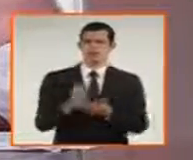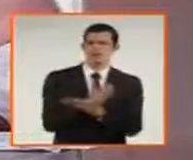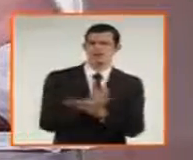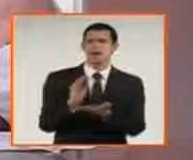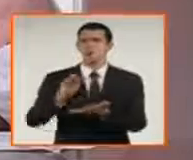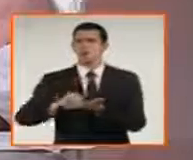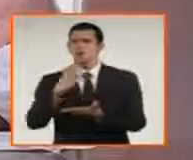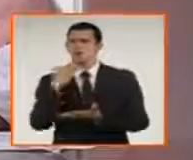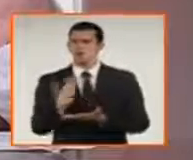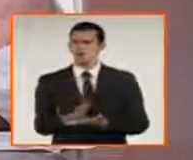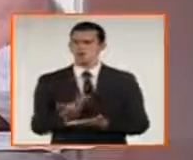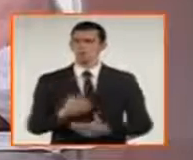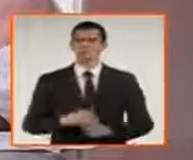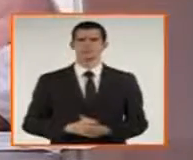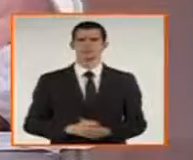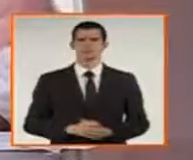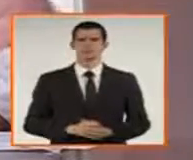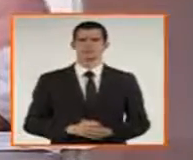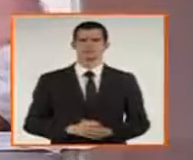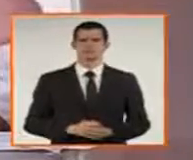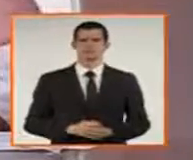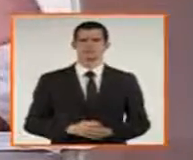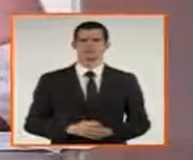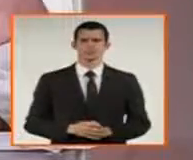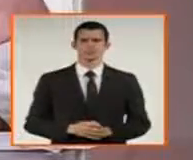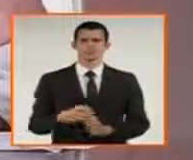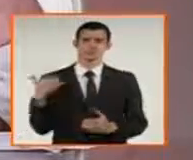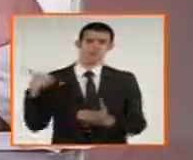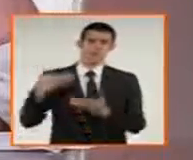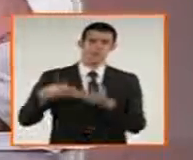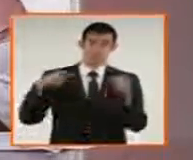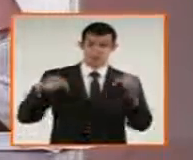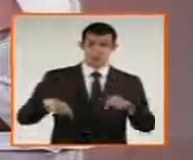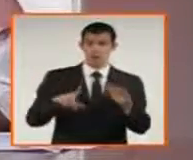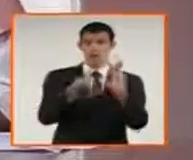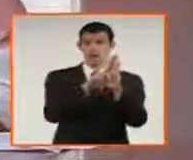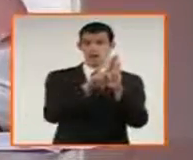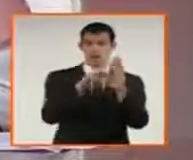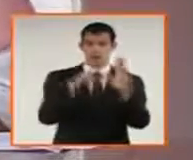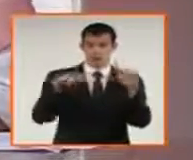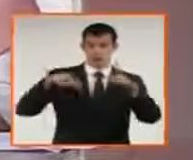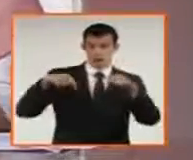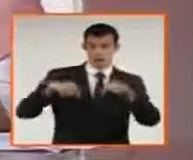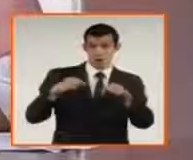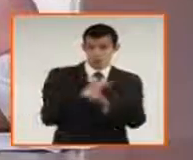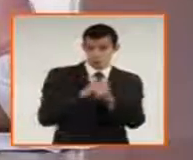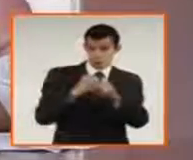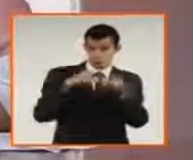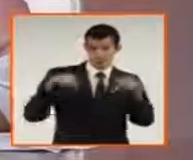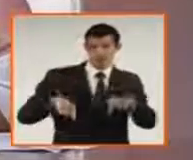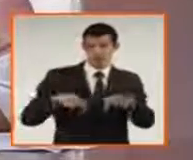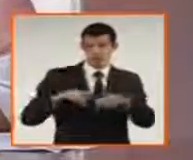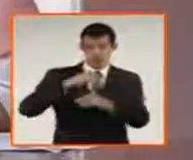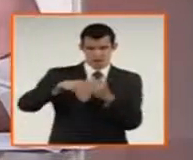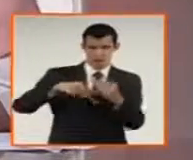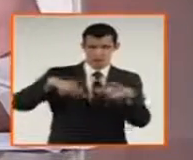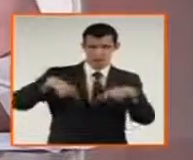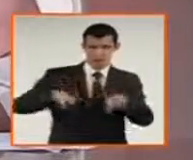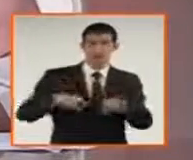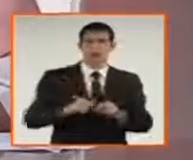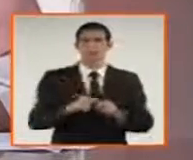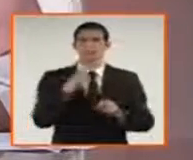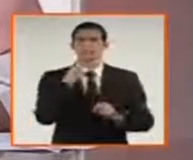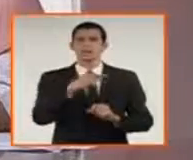como el derecho de comunicarse las madres y los padres con sus hijos, especialmente cuando hay un desacuerdo, cuando hay una